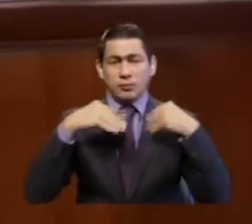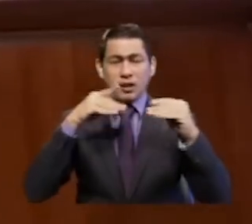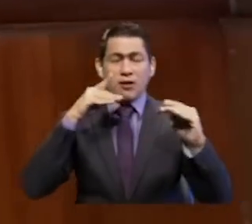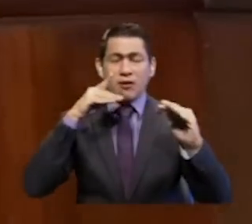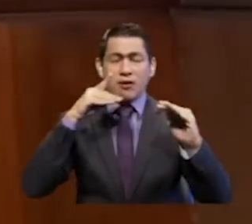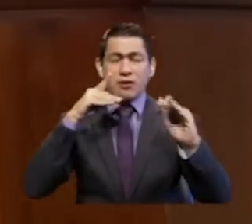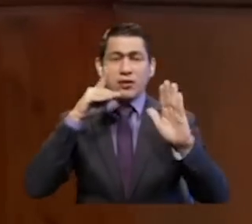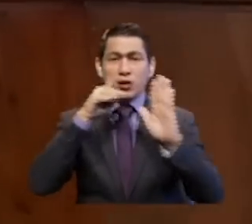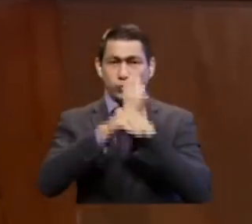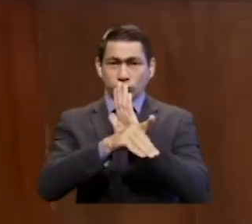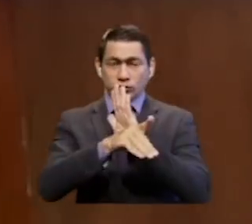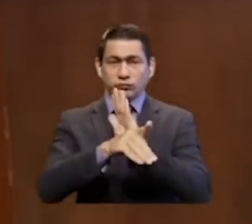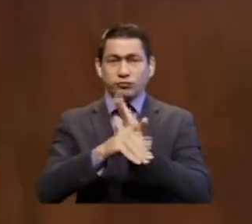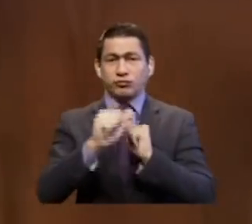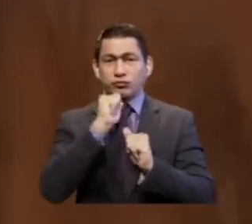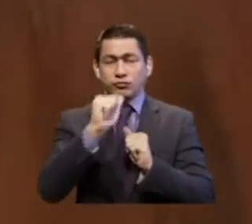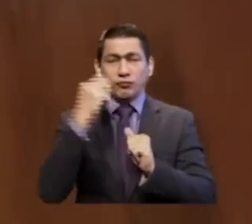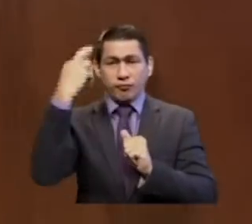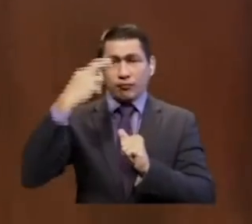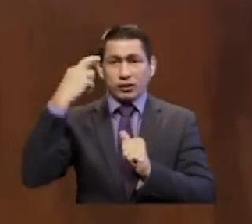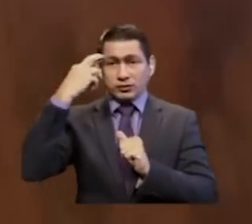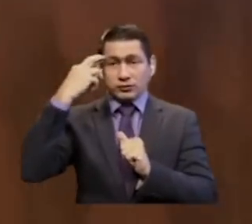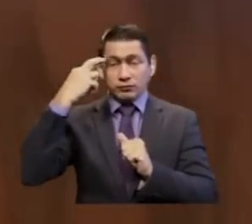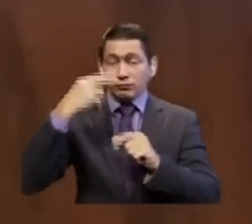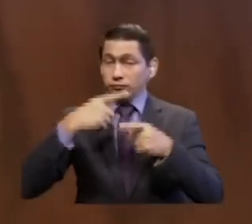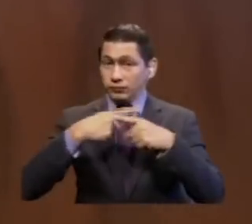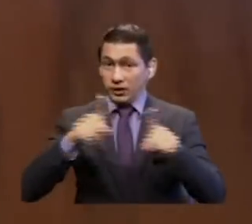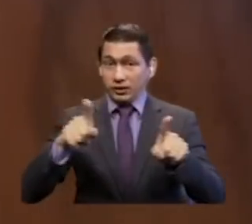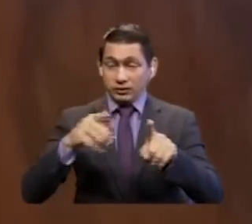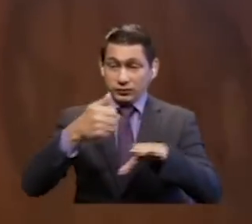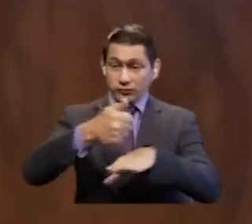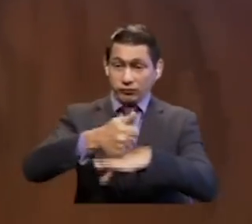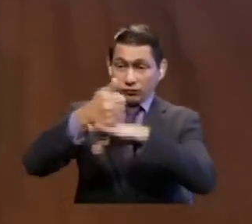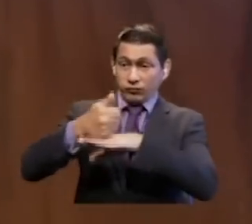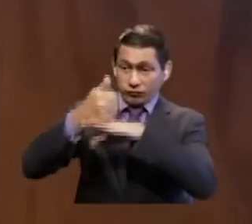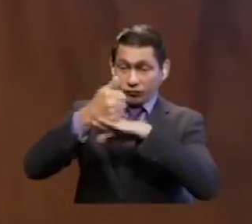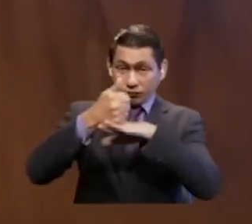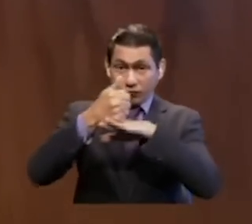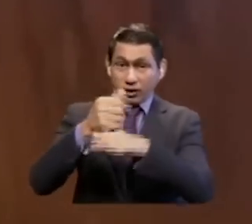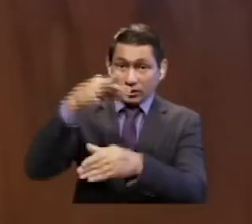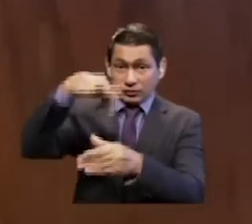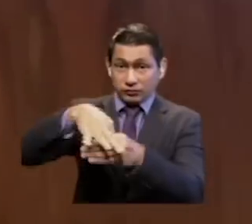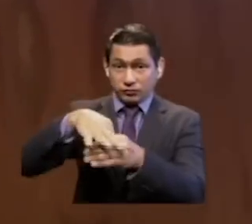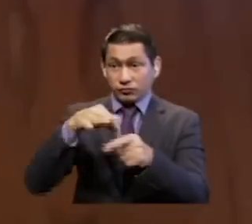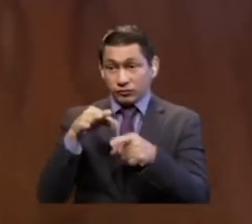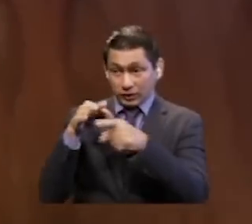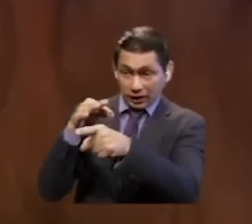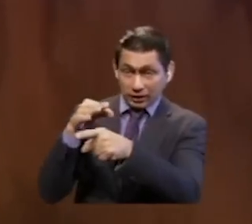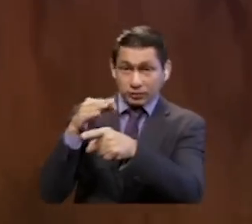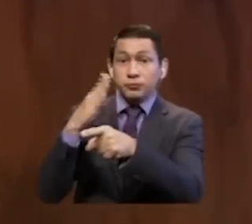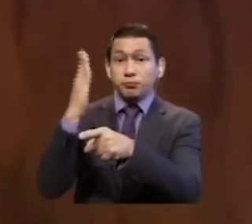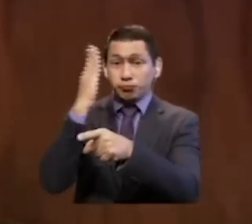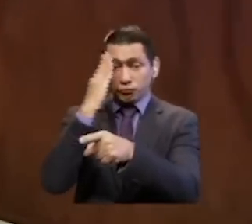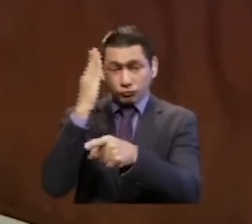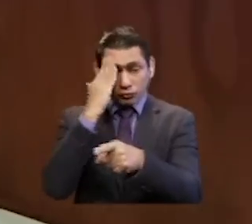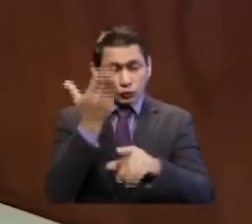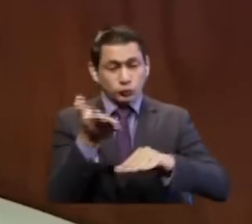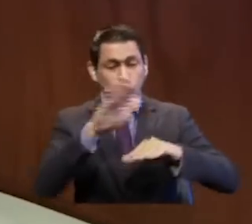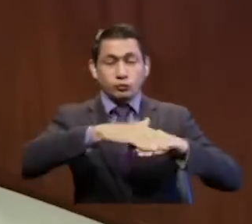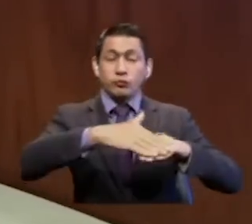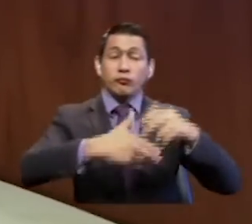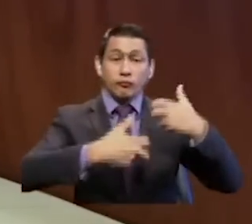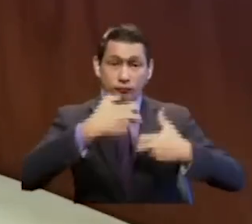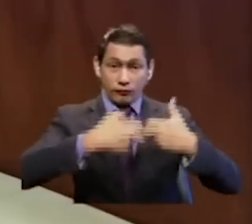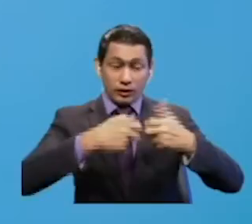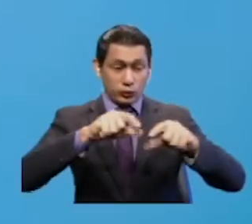El siguiente paso en esta causa será la apelación ante el Tribunal Contencioso Electoral, que tendrá que ser conocido por todos los jueces que